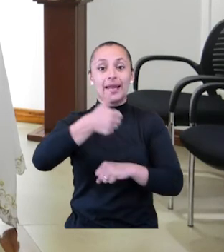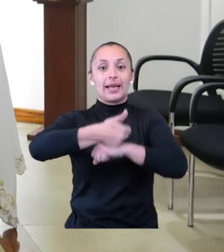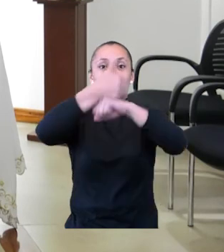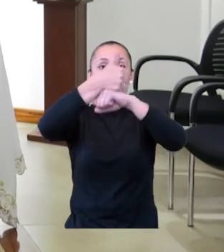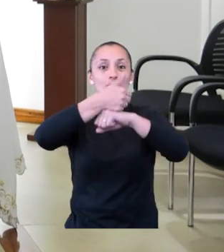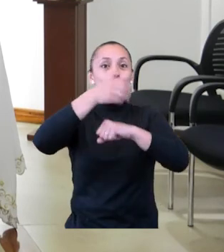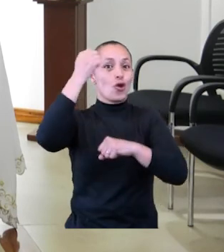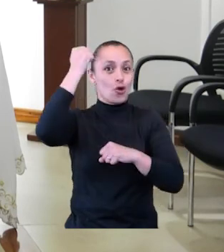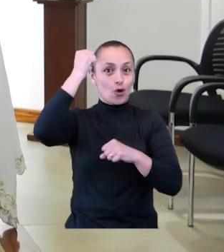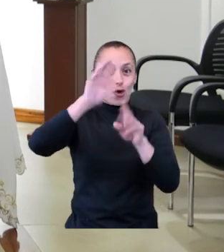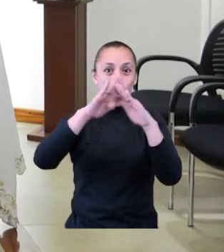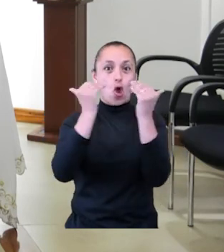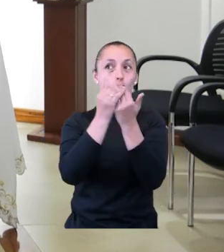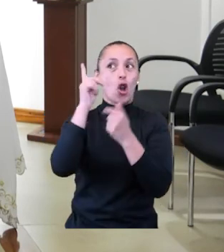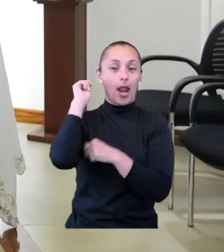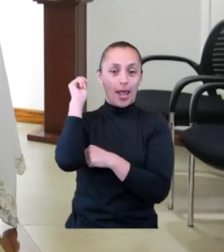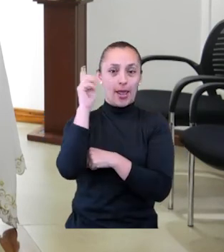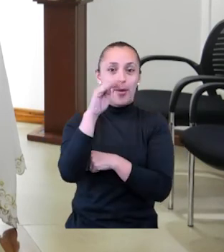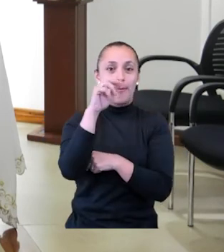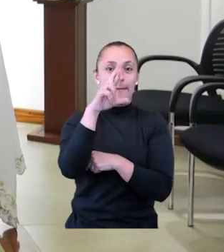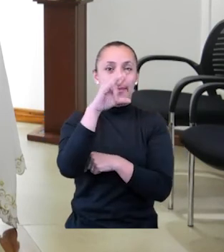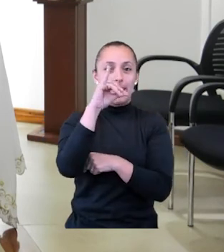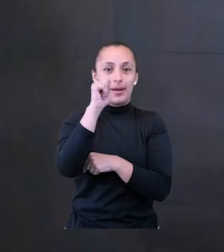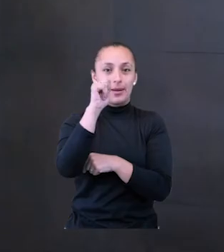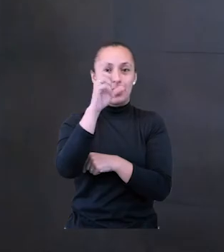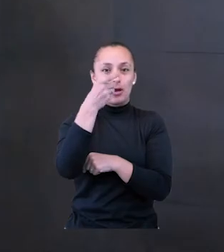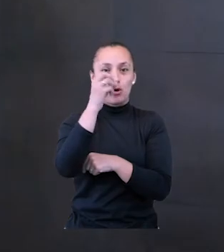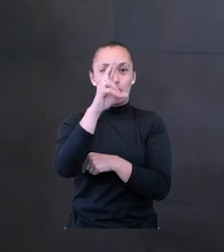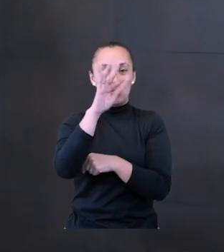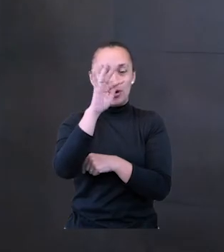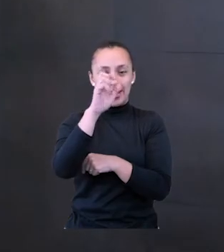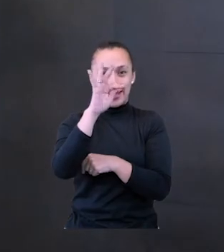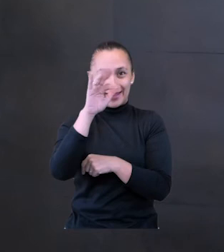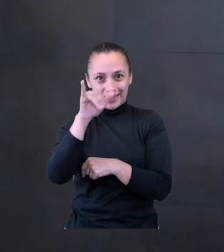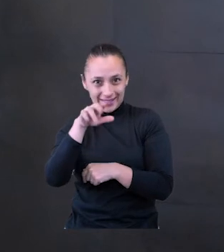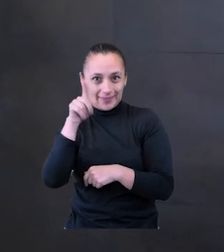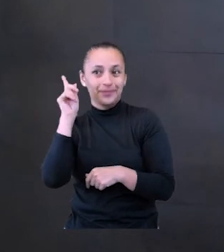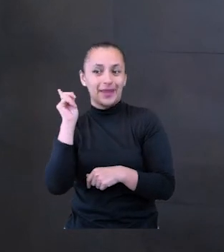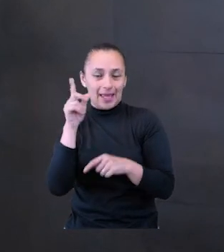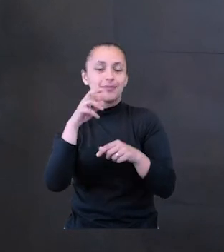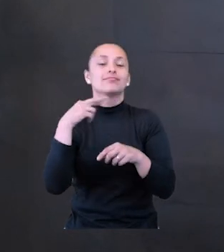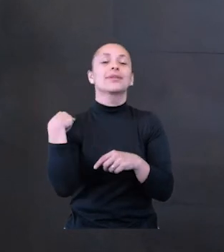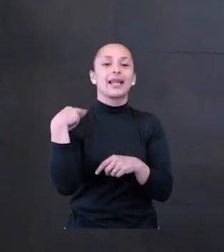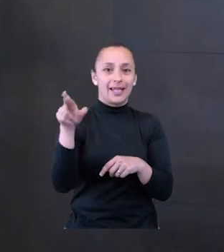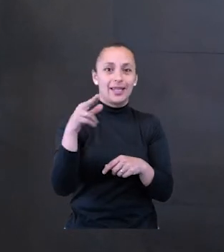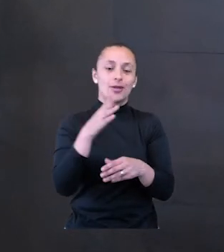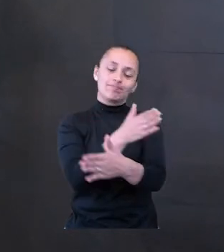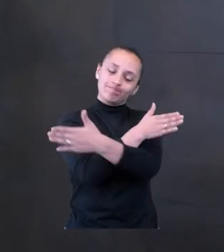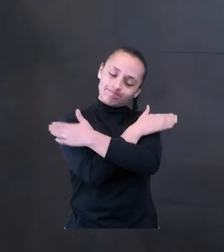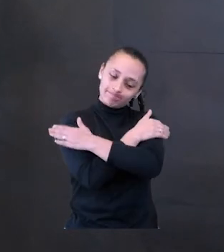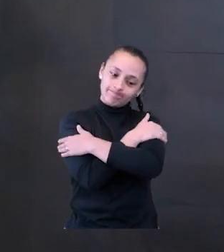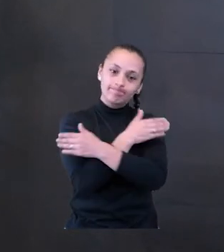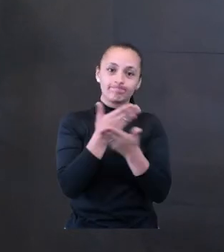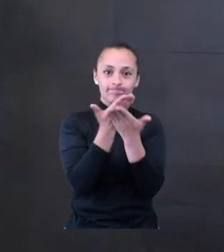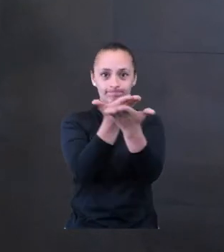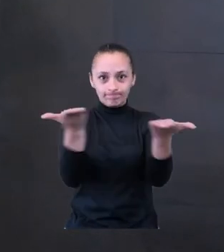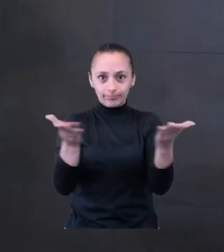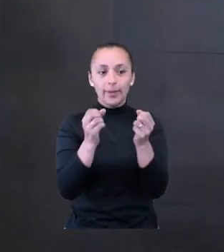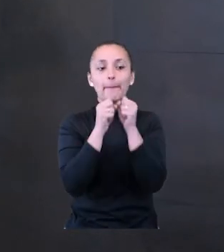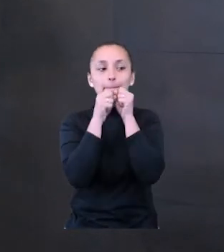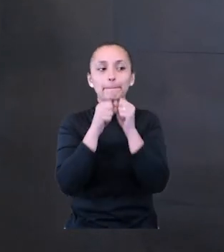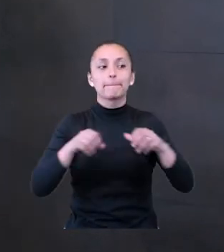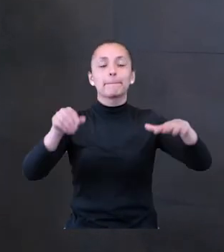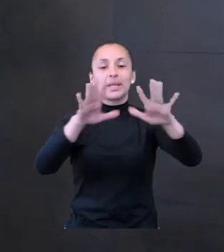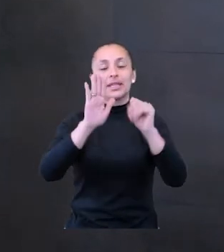rector del maría goretti él es hermano religioso un abrazo para él desde la distancia y que el señor siga bendiciendo